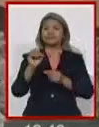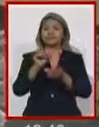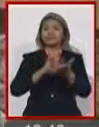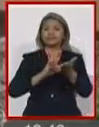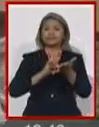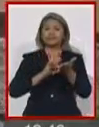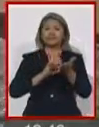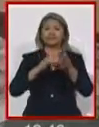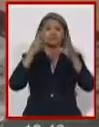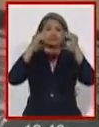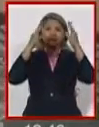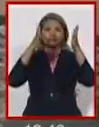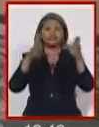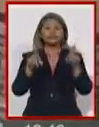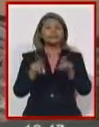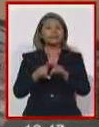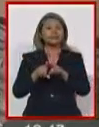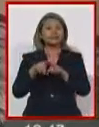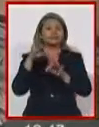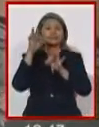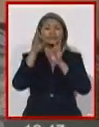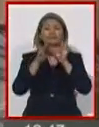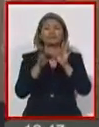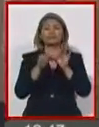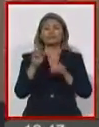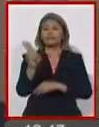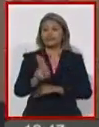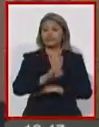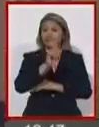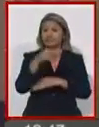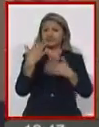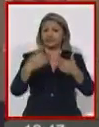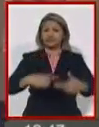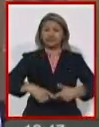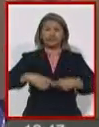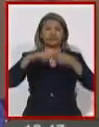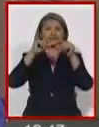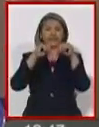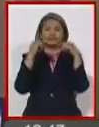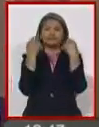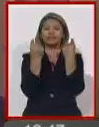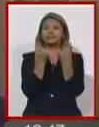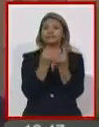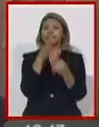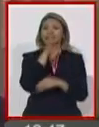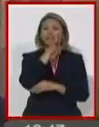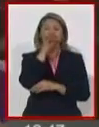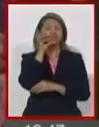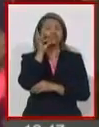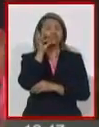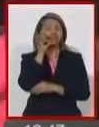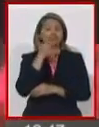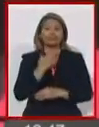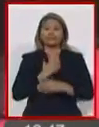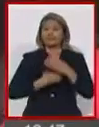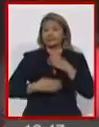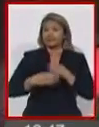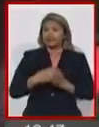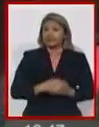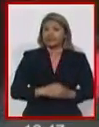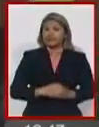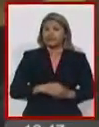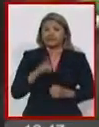nuestros decanos, que después asumió la Federación Universitaria Local, estamos levantando el piquete de huelga de hambre.